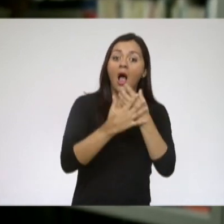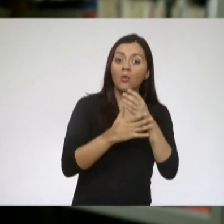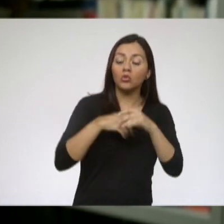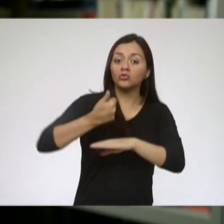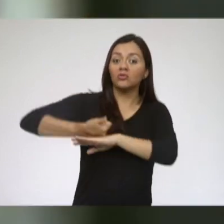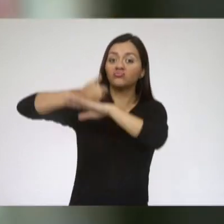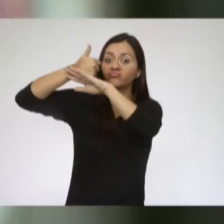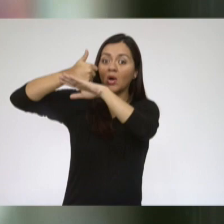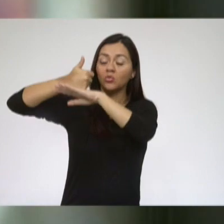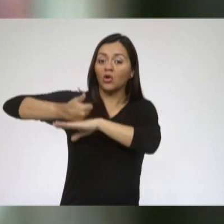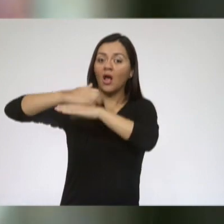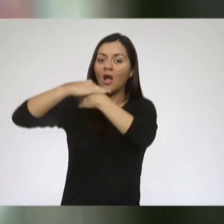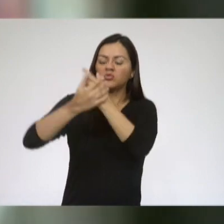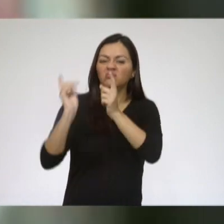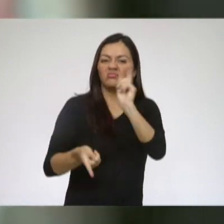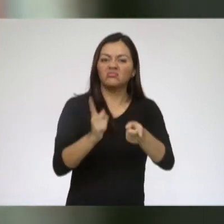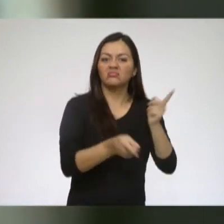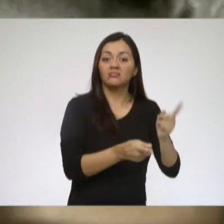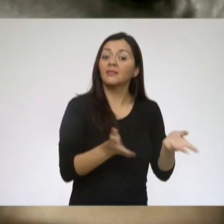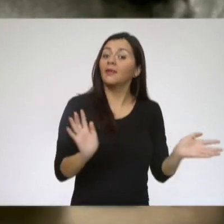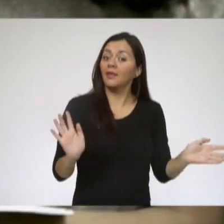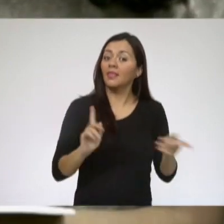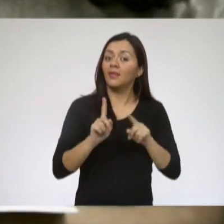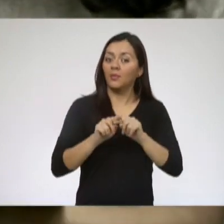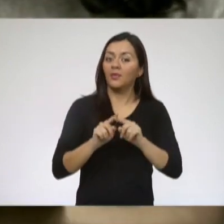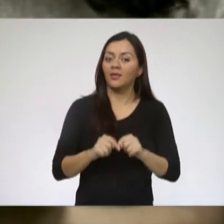poder en determinadas circunstancias, ¿no?